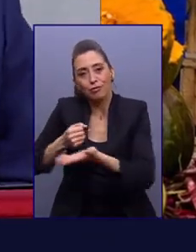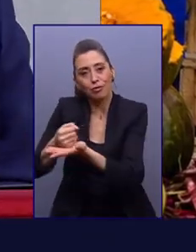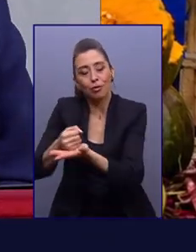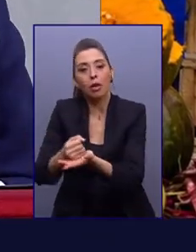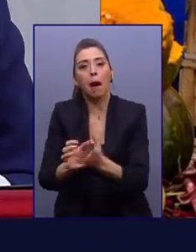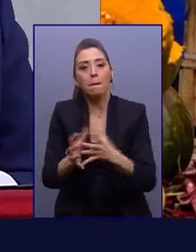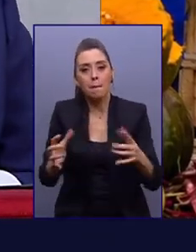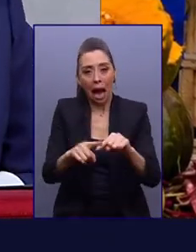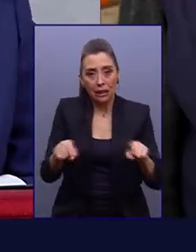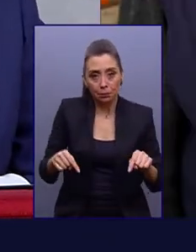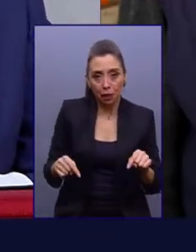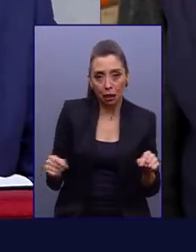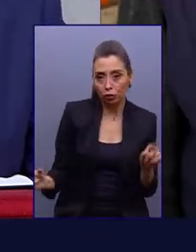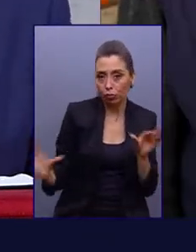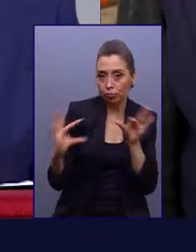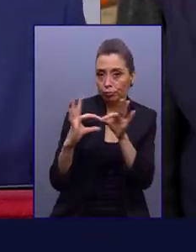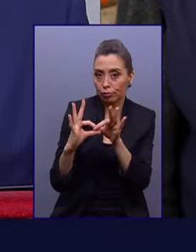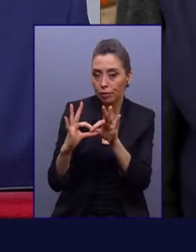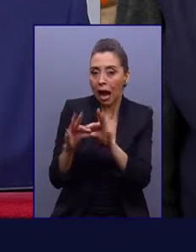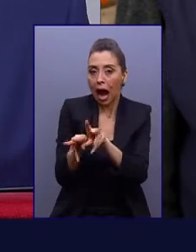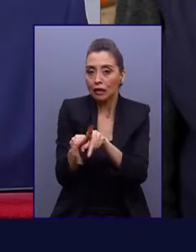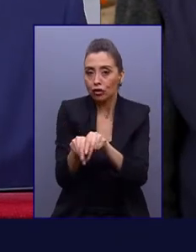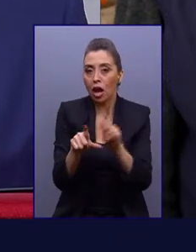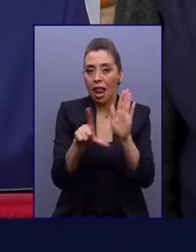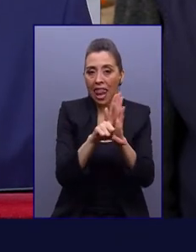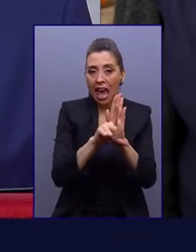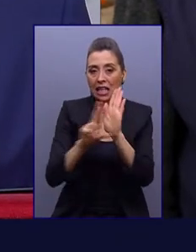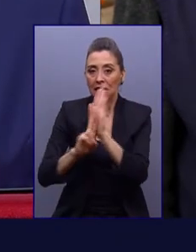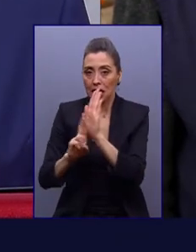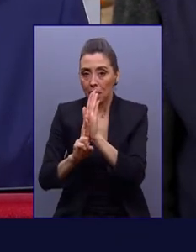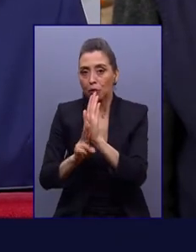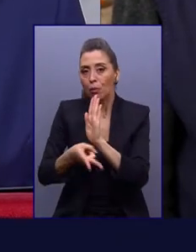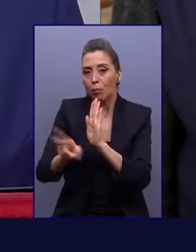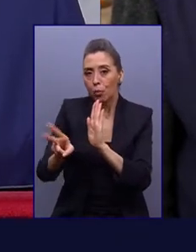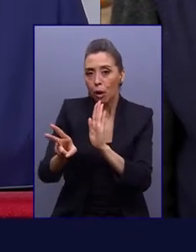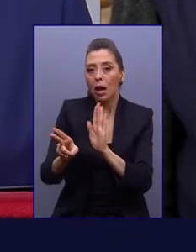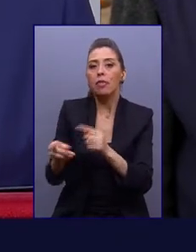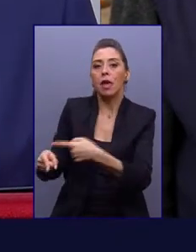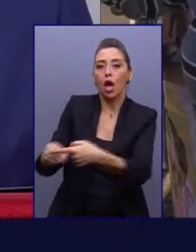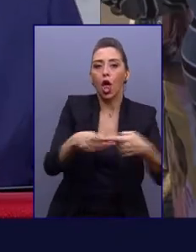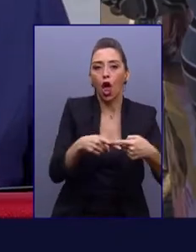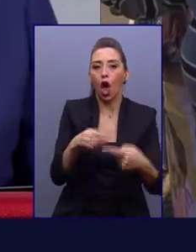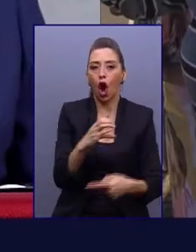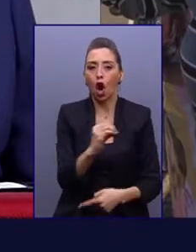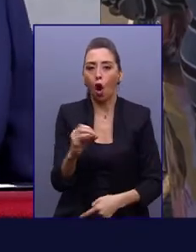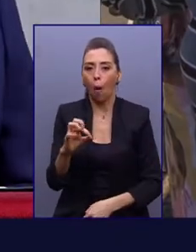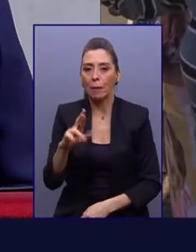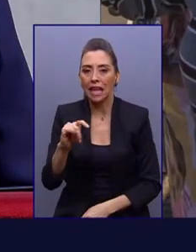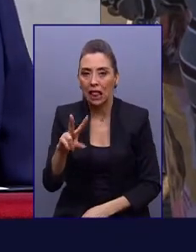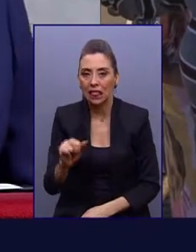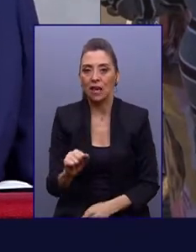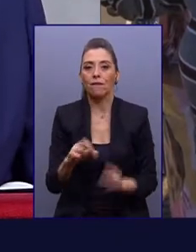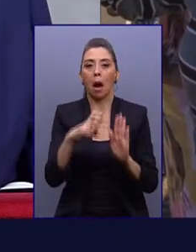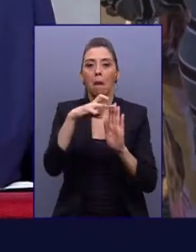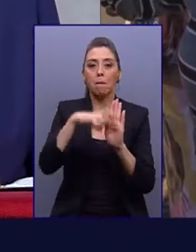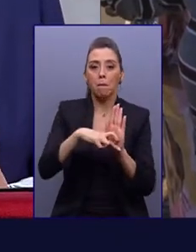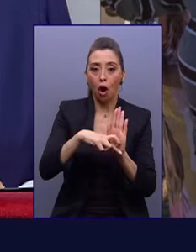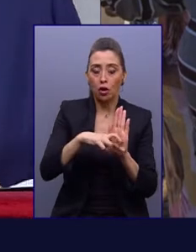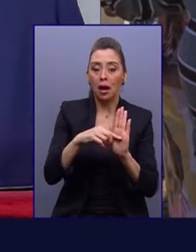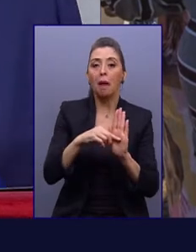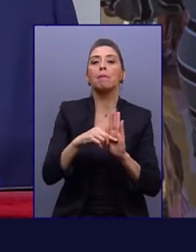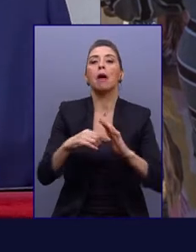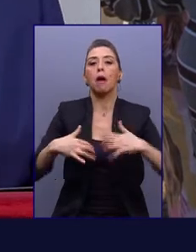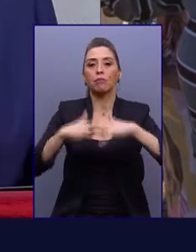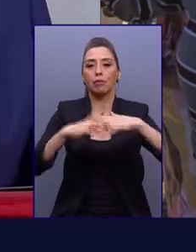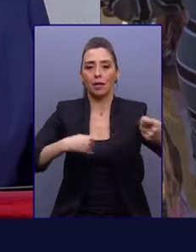aumentado los espacios de asociatividad con la ley y reglamento para facilitar la constitución de cooperativas o con el programa de fortalecimiento de